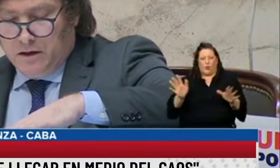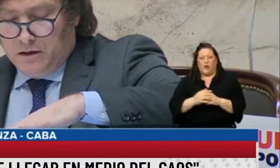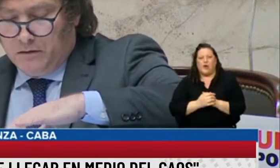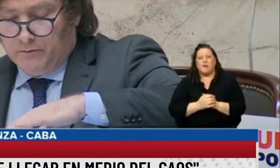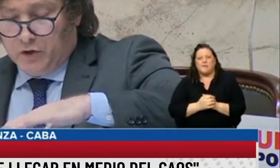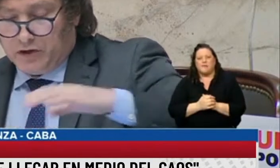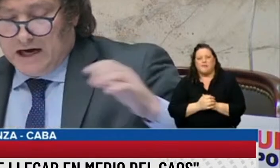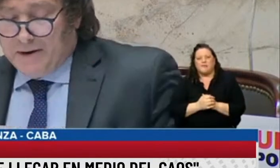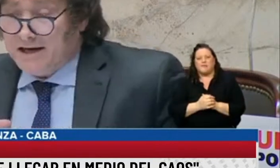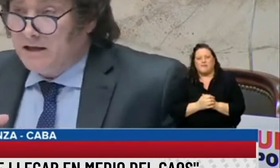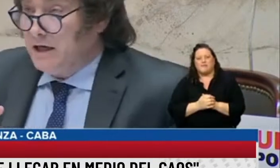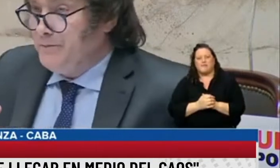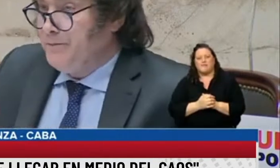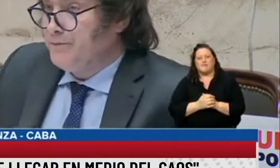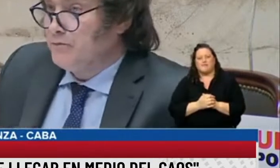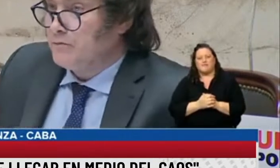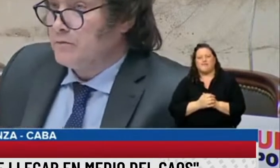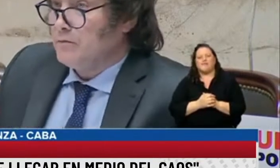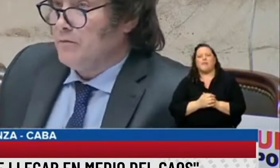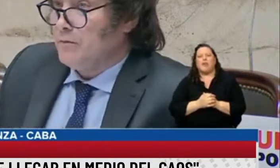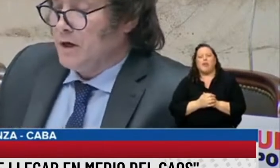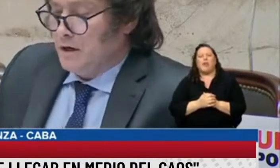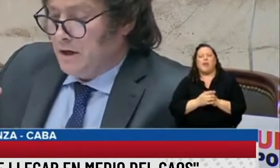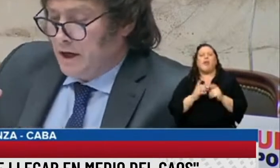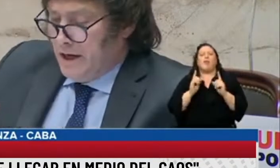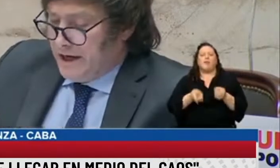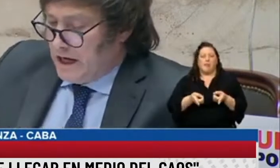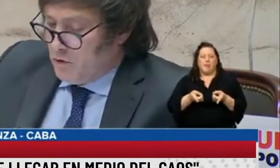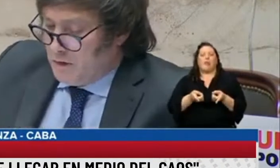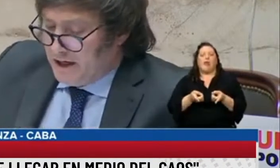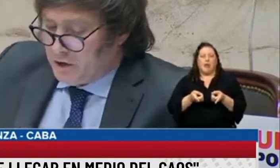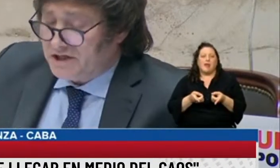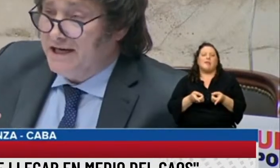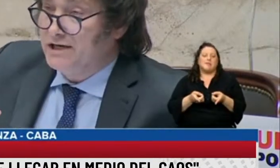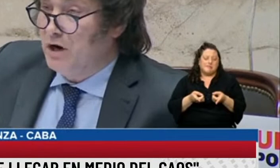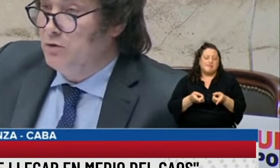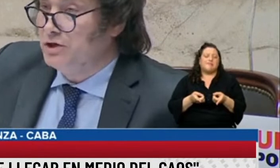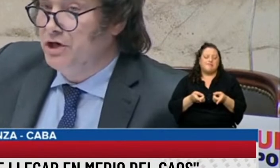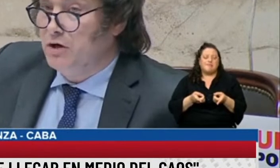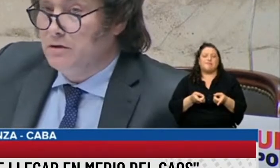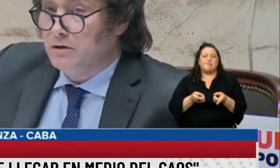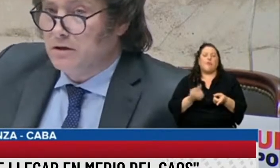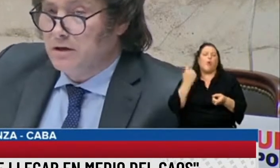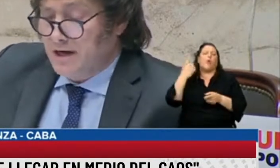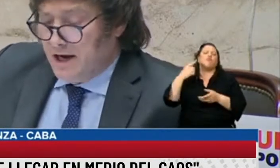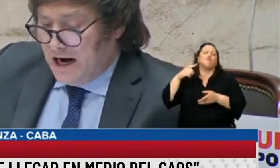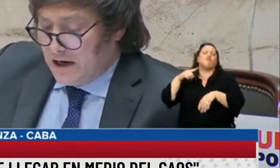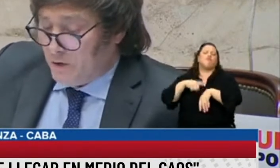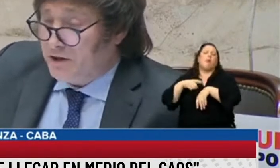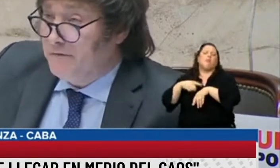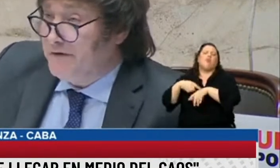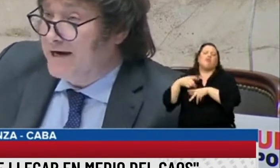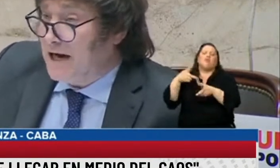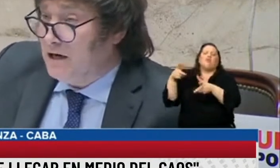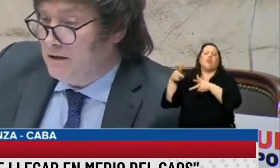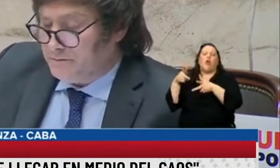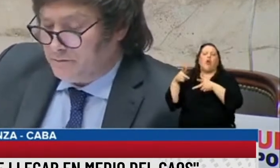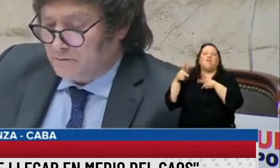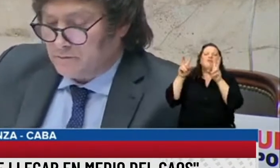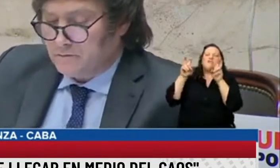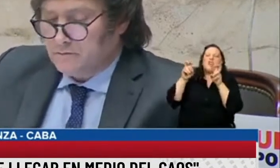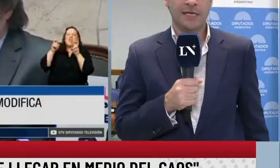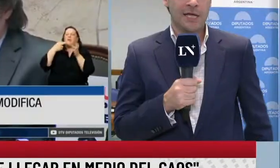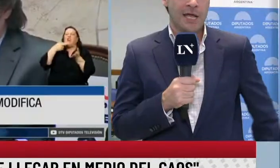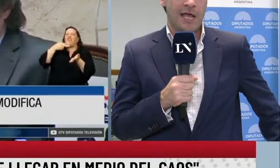textualmente porque a ver es muy raro que un que un liberal como mi ley eh haga expansionismo